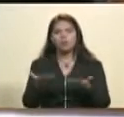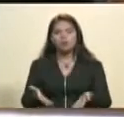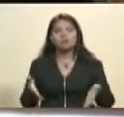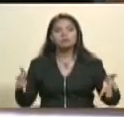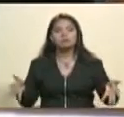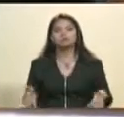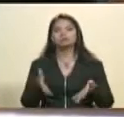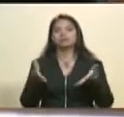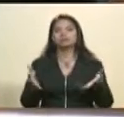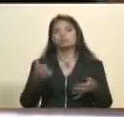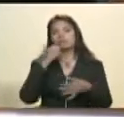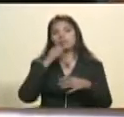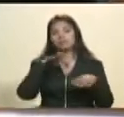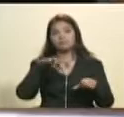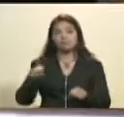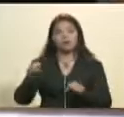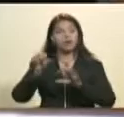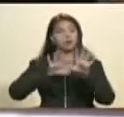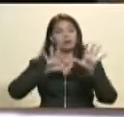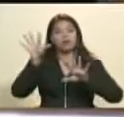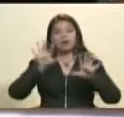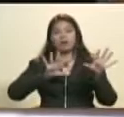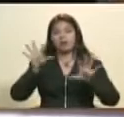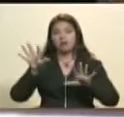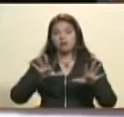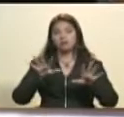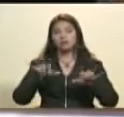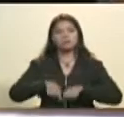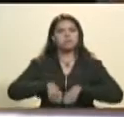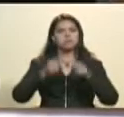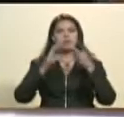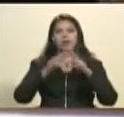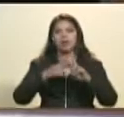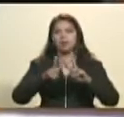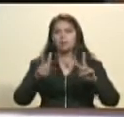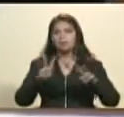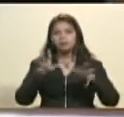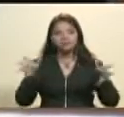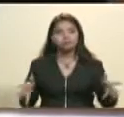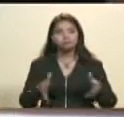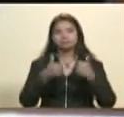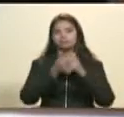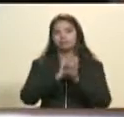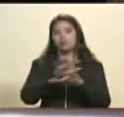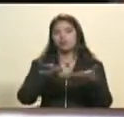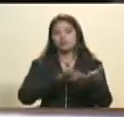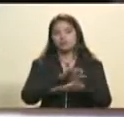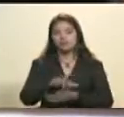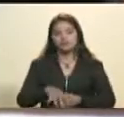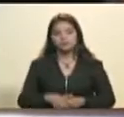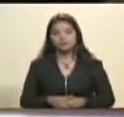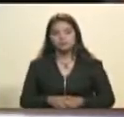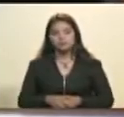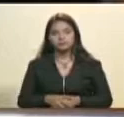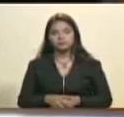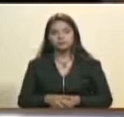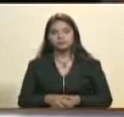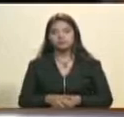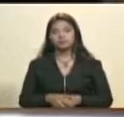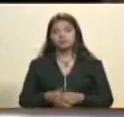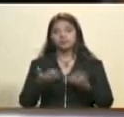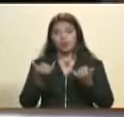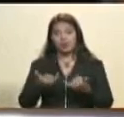el intervencionismo extranjero, vulnerar la paz y promover la violencia. Con estas